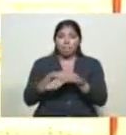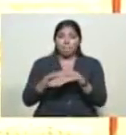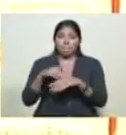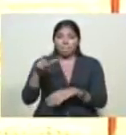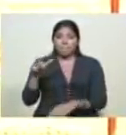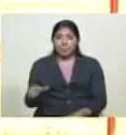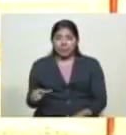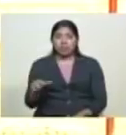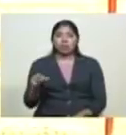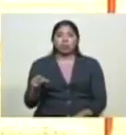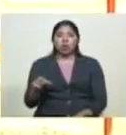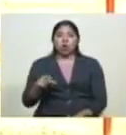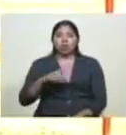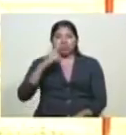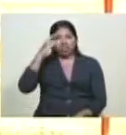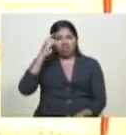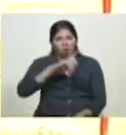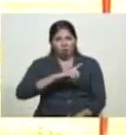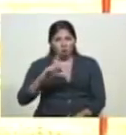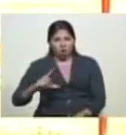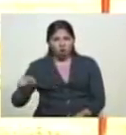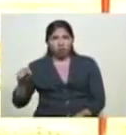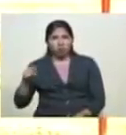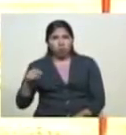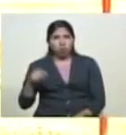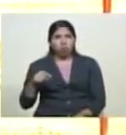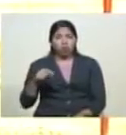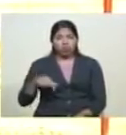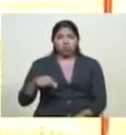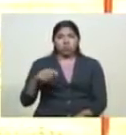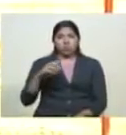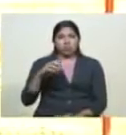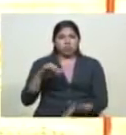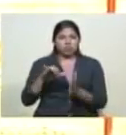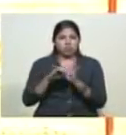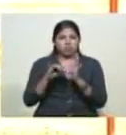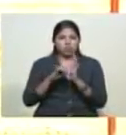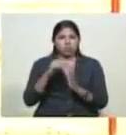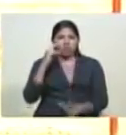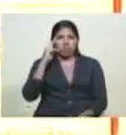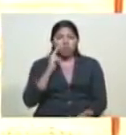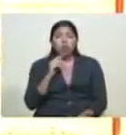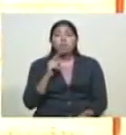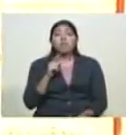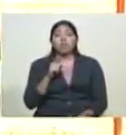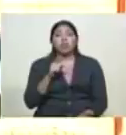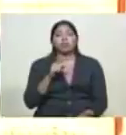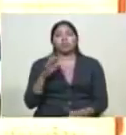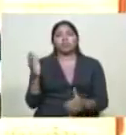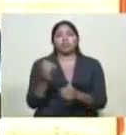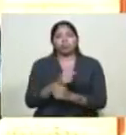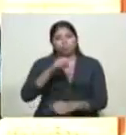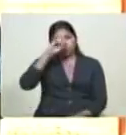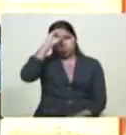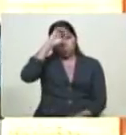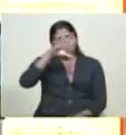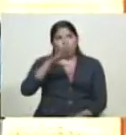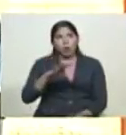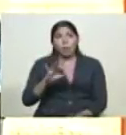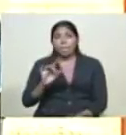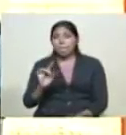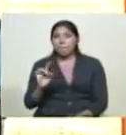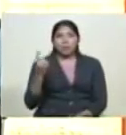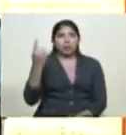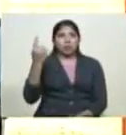desde Ferrominera del Orinoco para que le muestre al país y quede grabado para la historia económica de Venezuela la